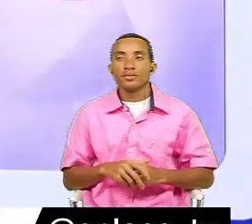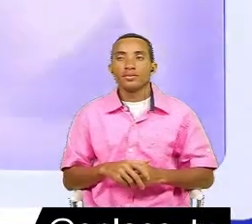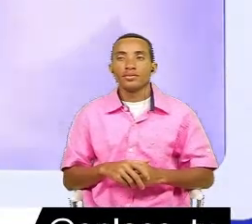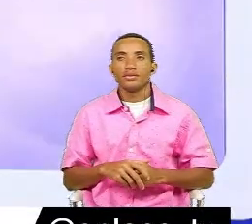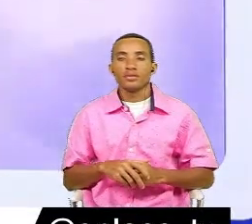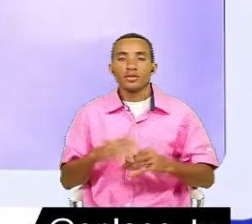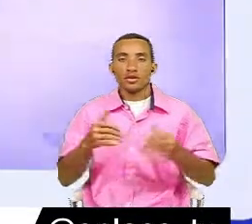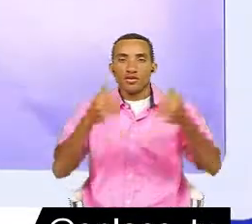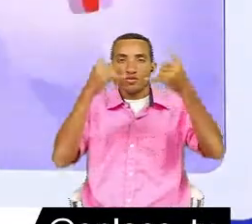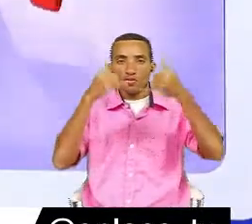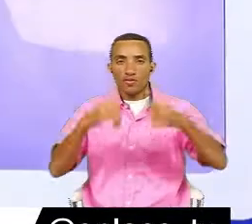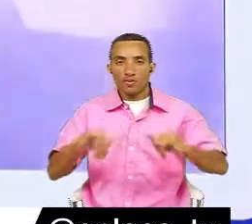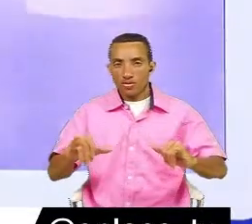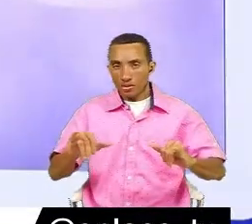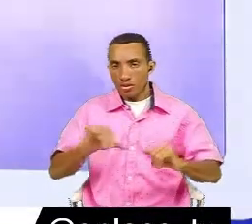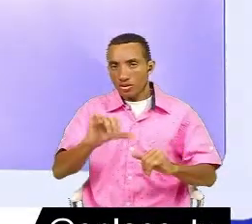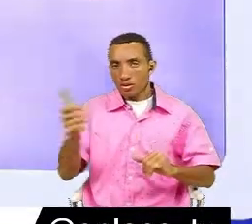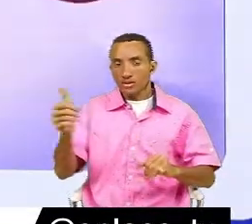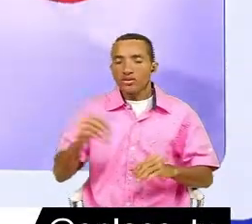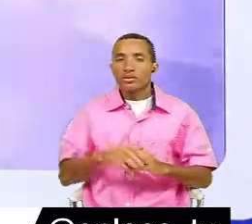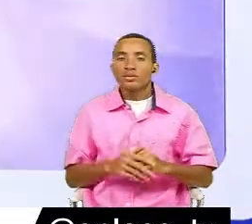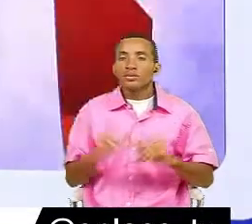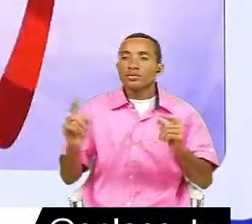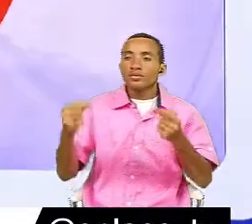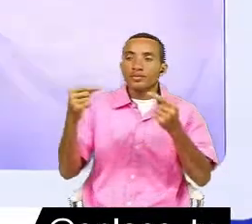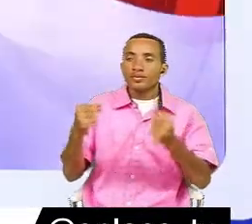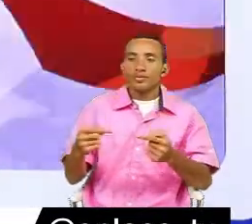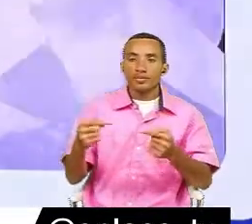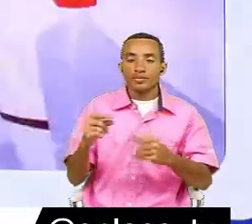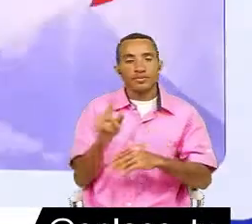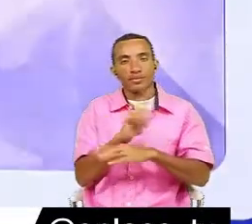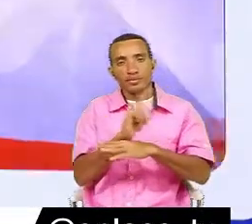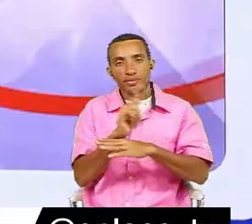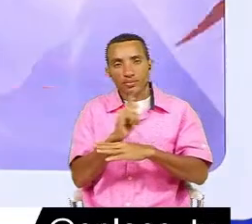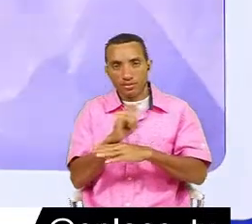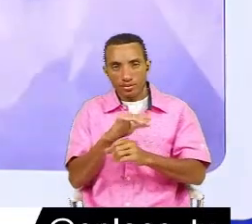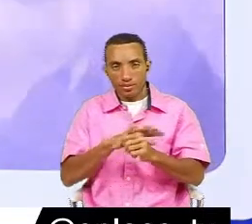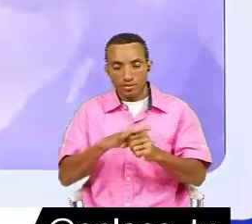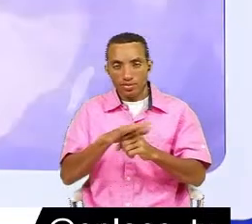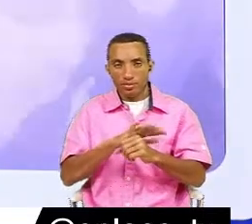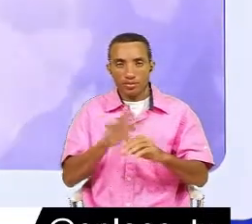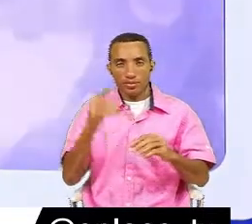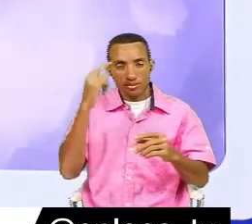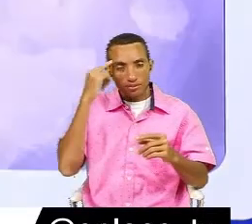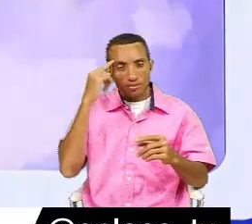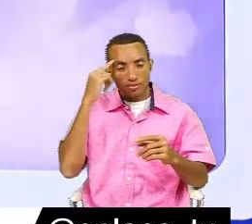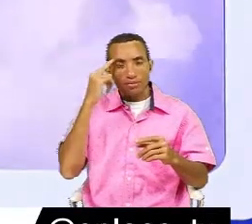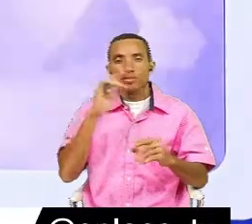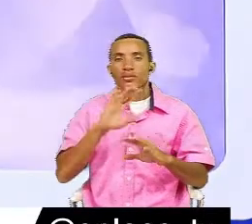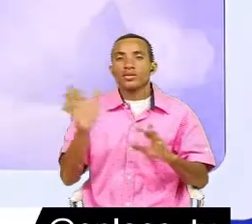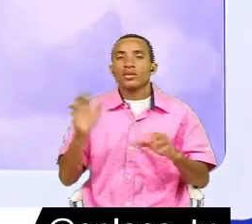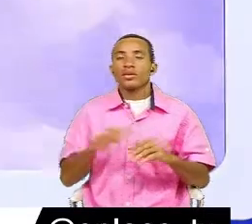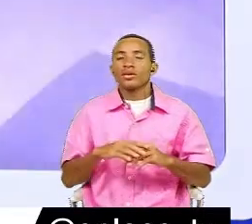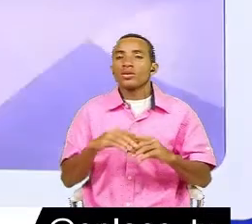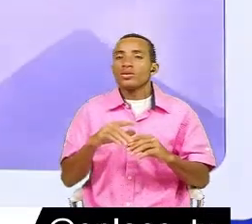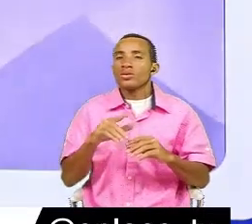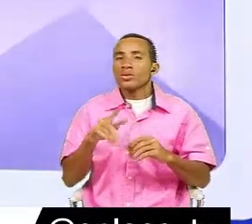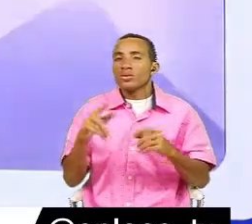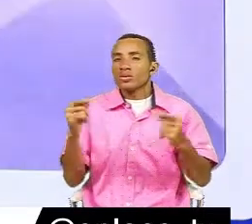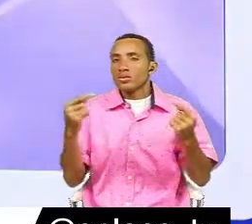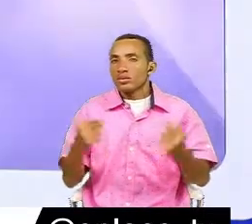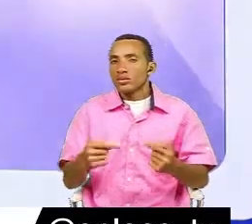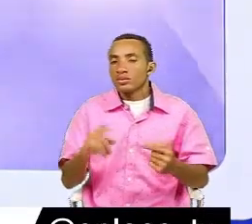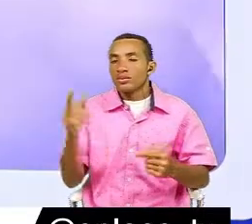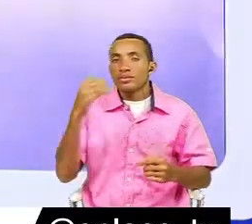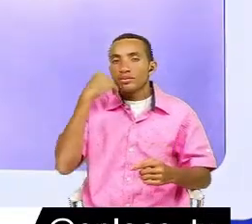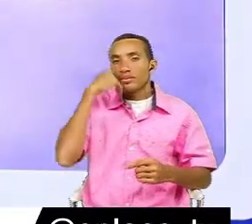Finalizó el torneo recreativo del barrio La Floresta y de inmediato ya piensan en lo que será el torneo abierto y también de la categoría